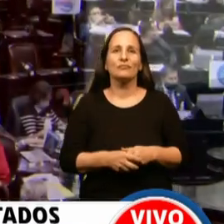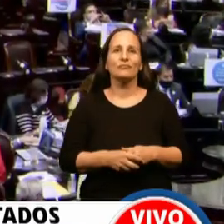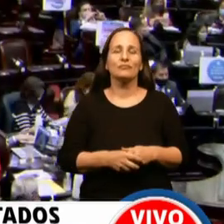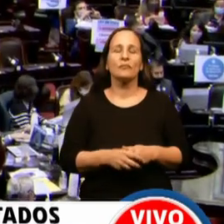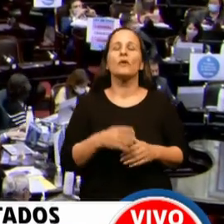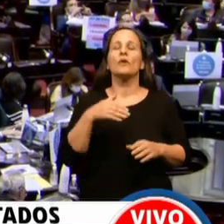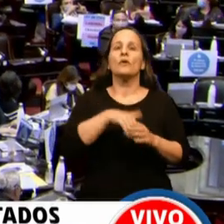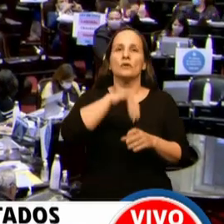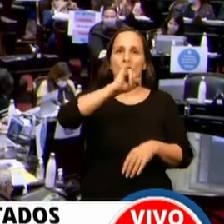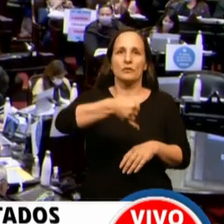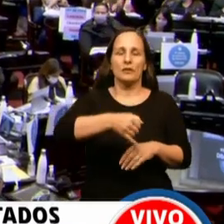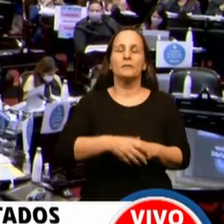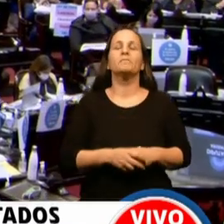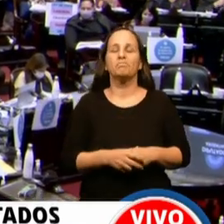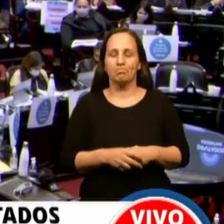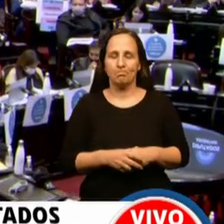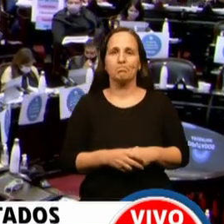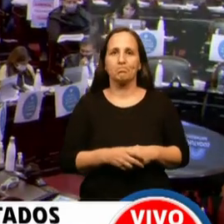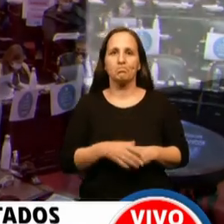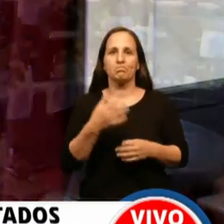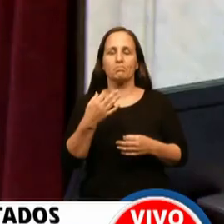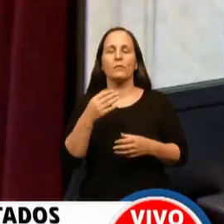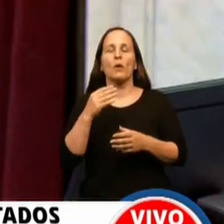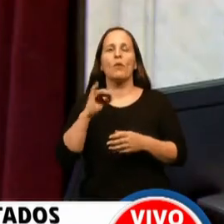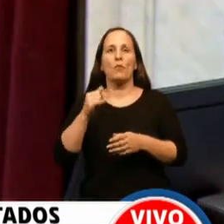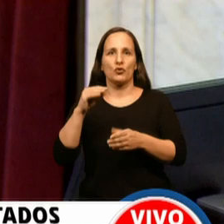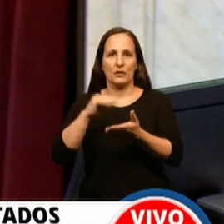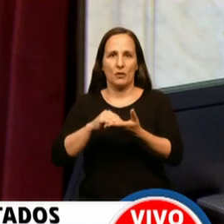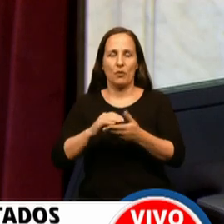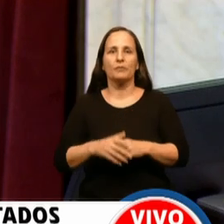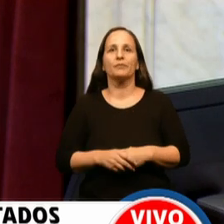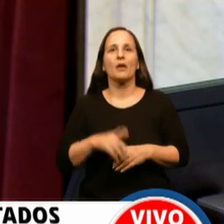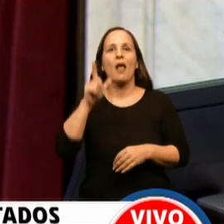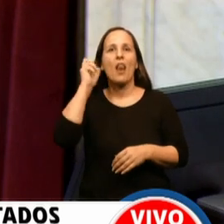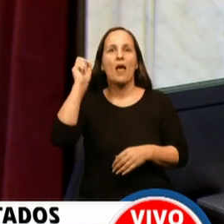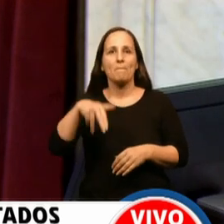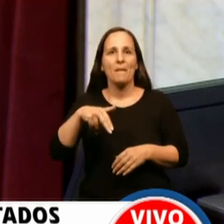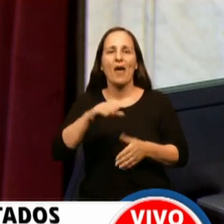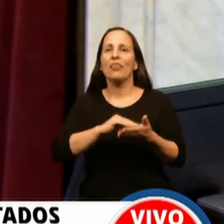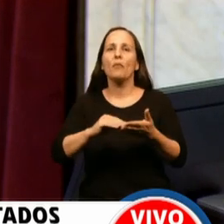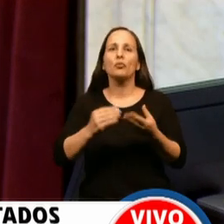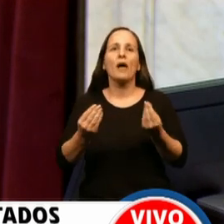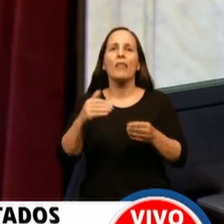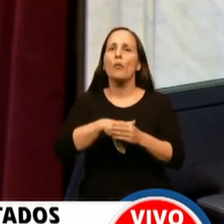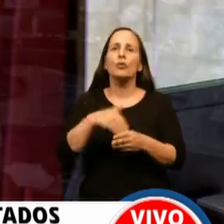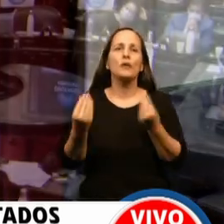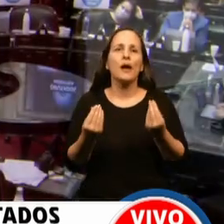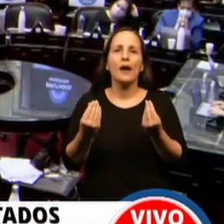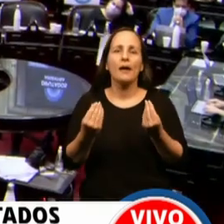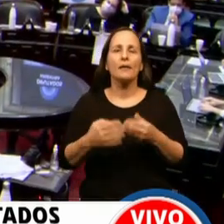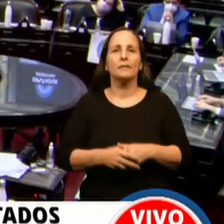positiva o presidente positivo diputada maría lucila alemán para indicar el sentido de su voto